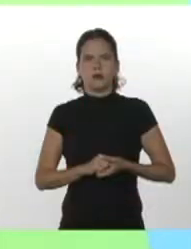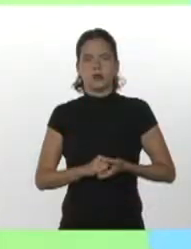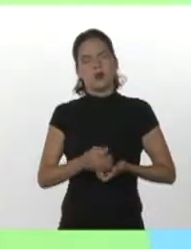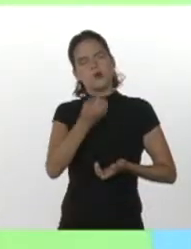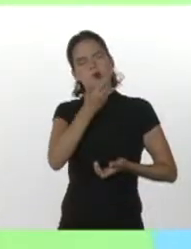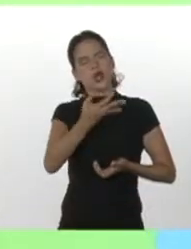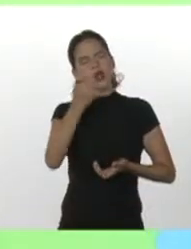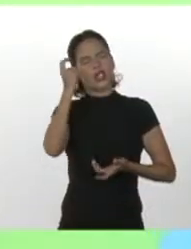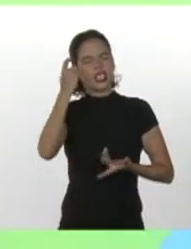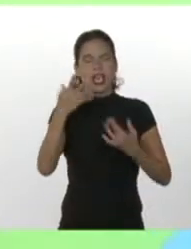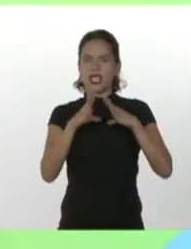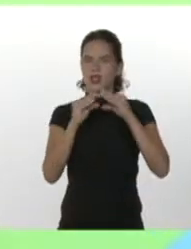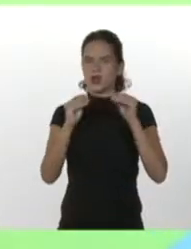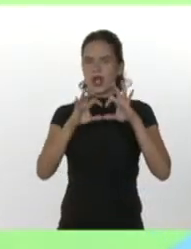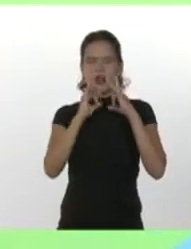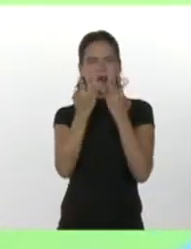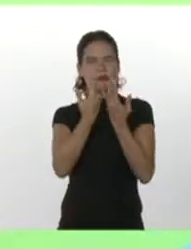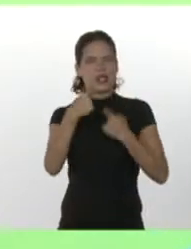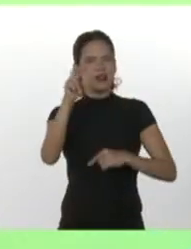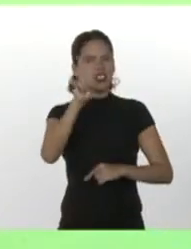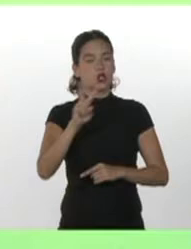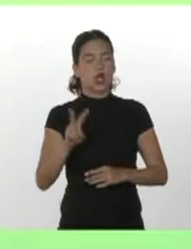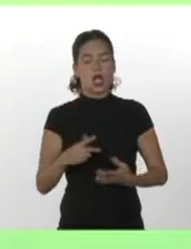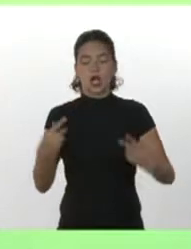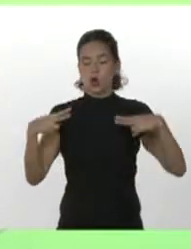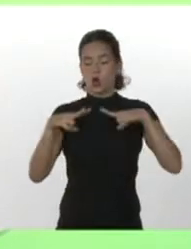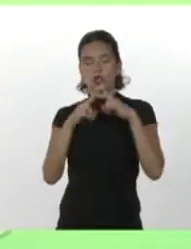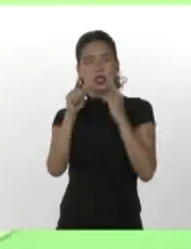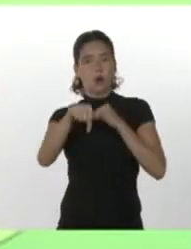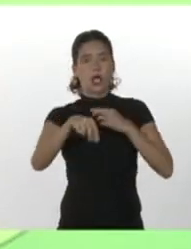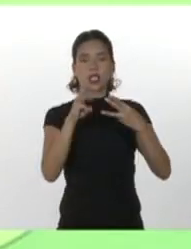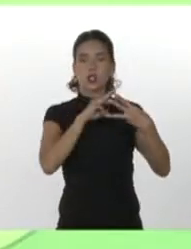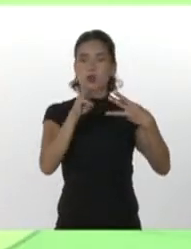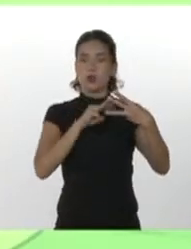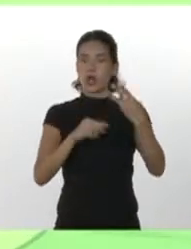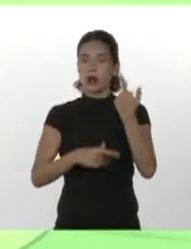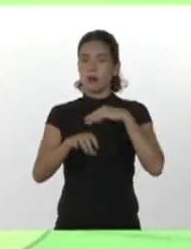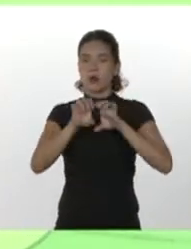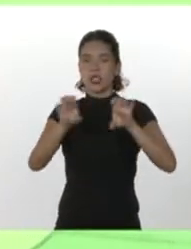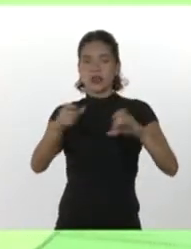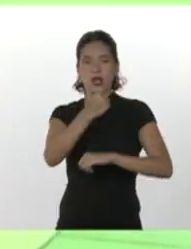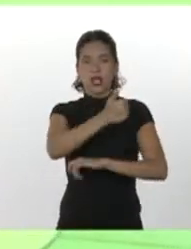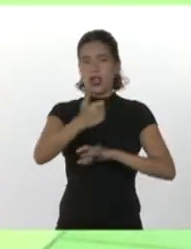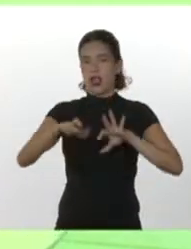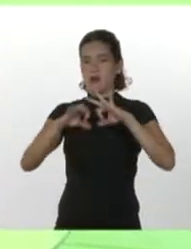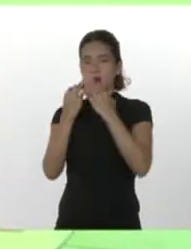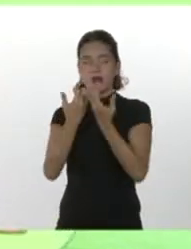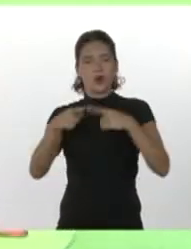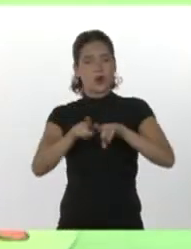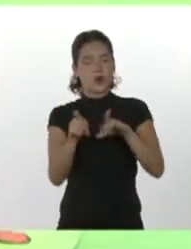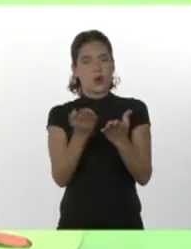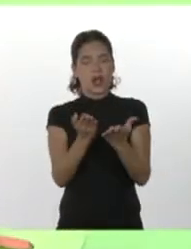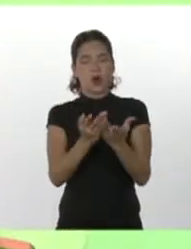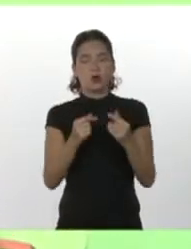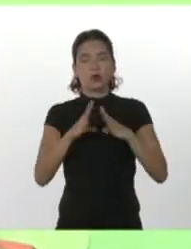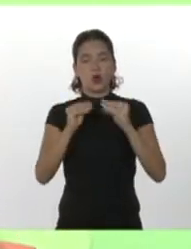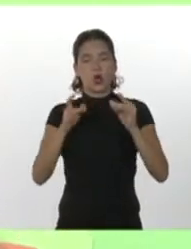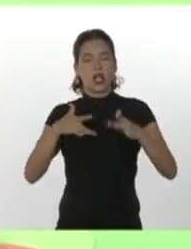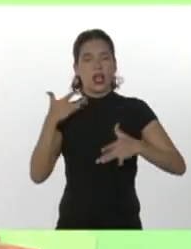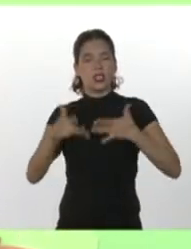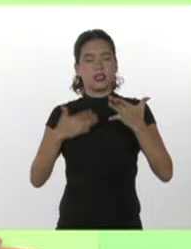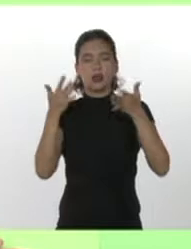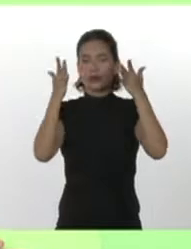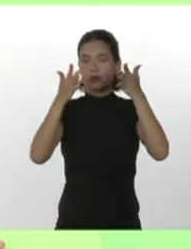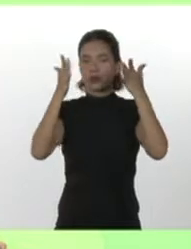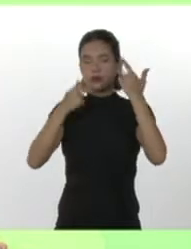Muy buenos días a toda la familia venezolana. Nos encontramos aquí en su programa educativo Cada Familia Una Escuela, con todas las actividades y